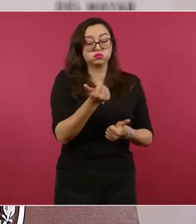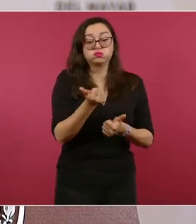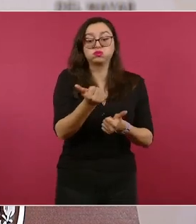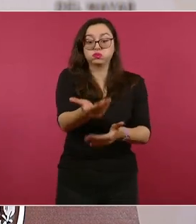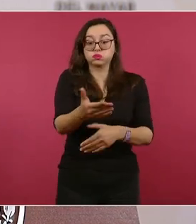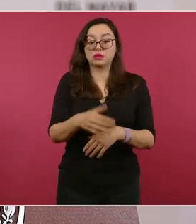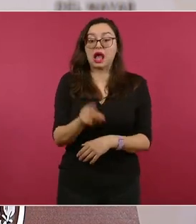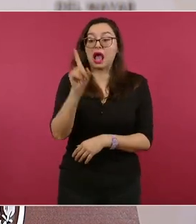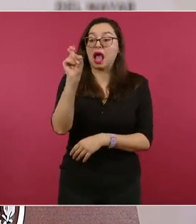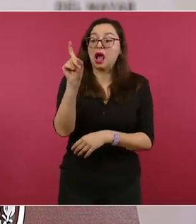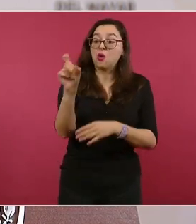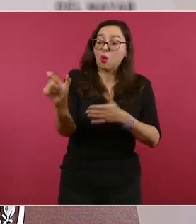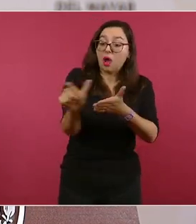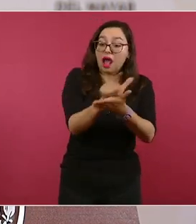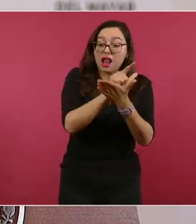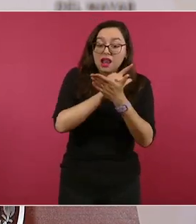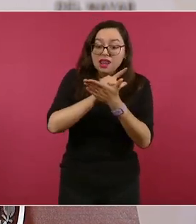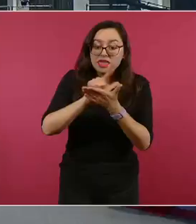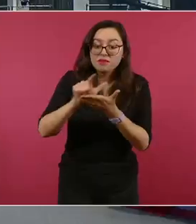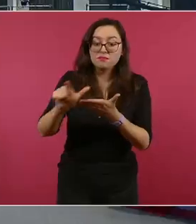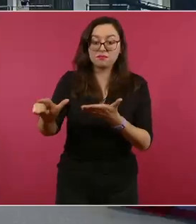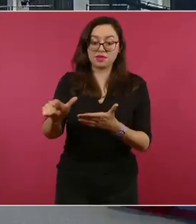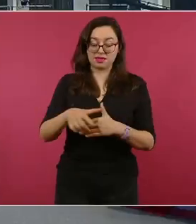Agua no contaminada con arsénico.